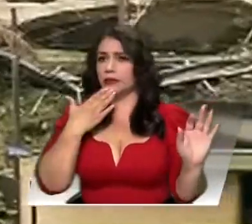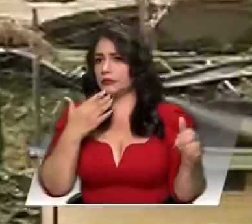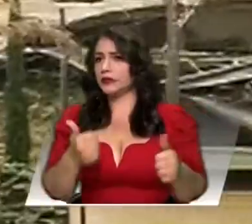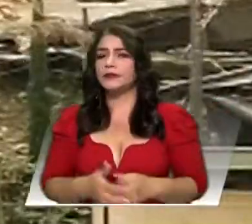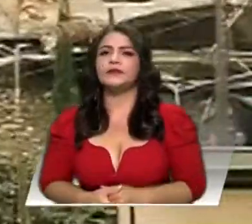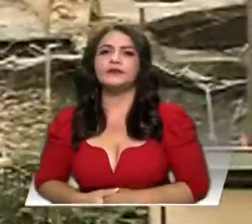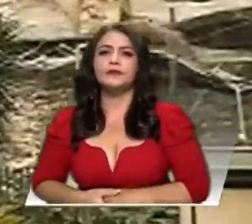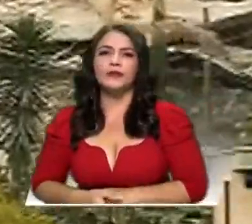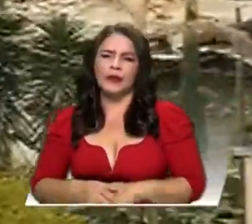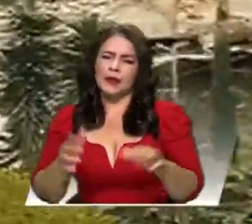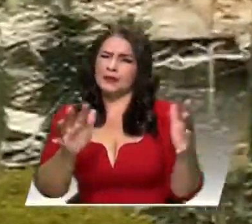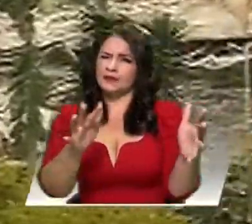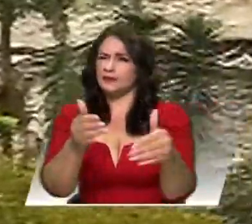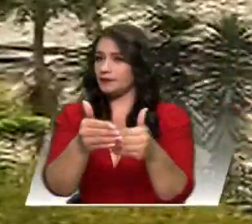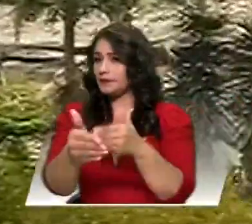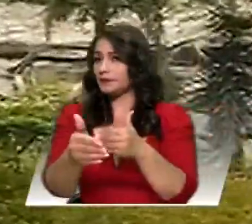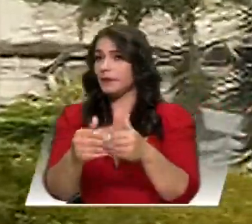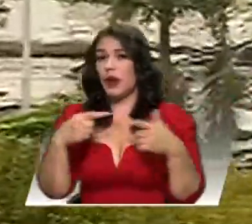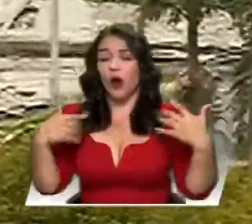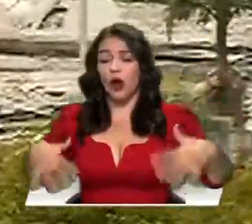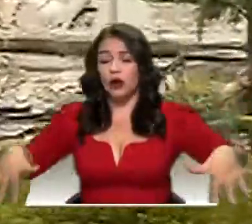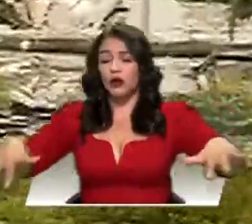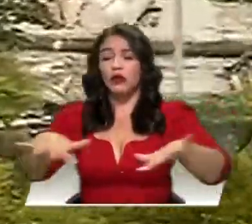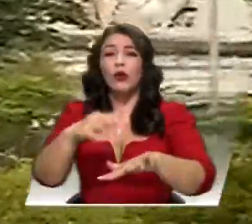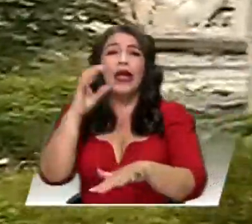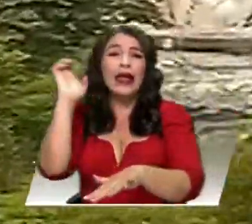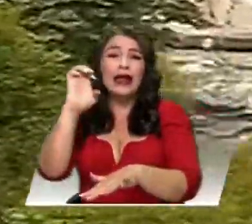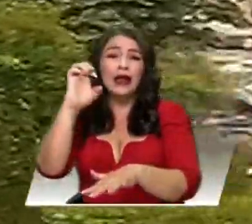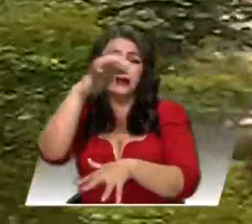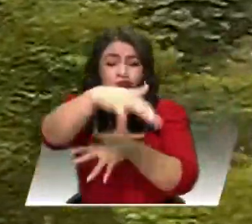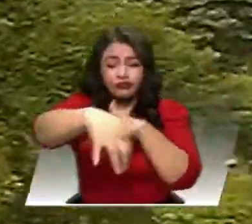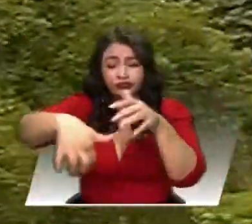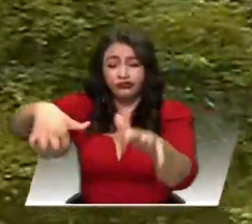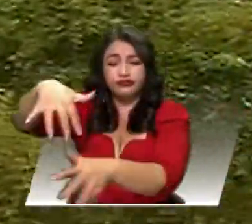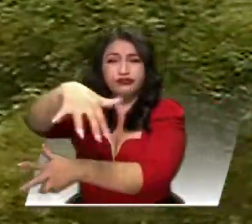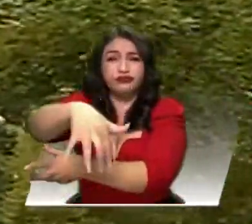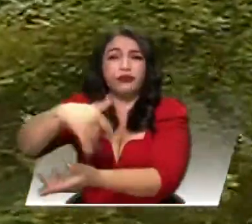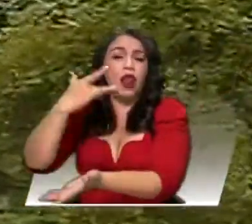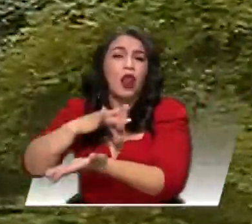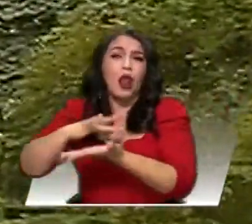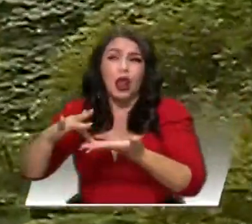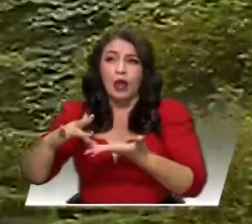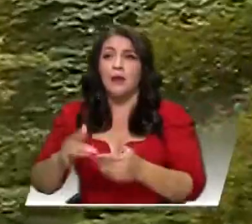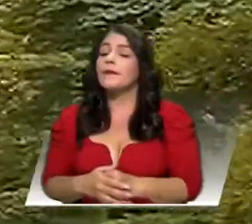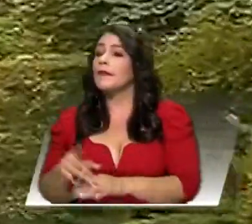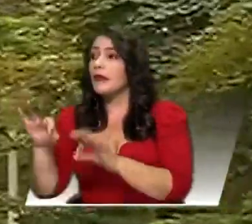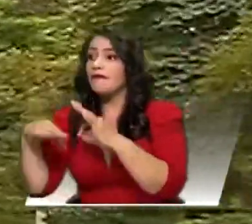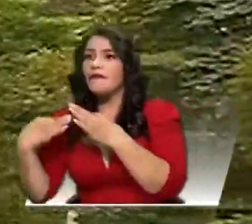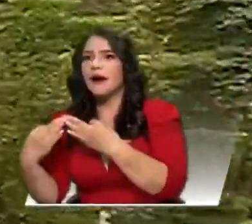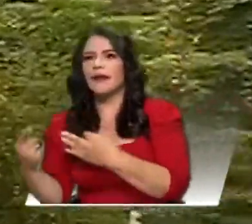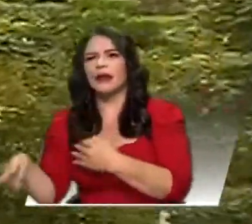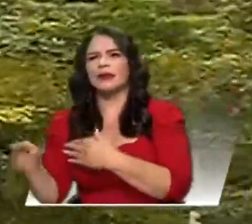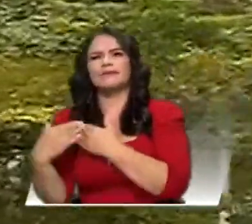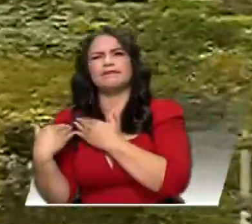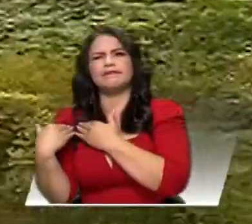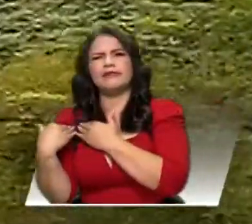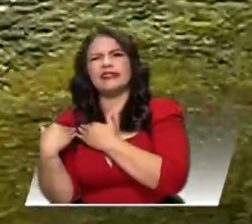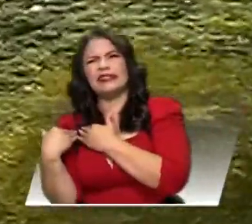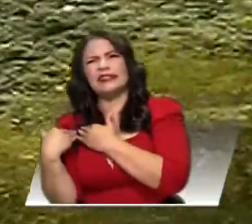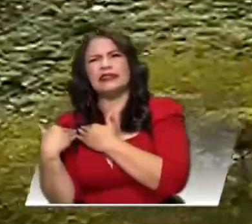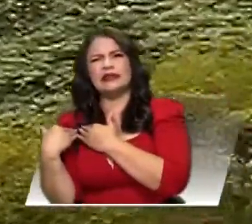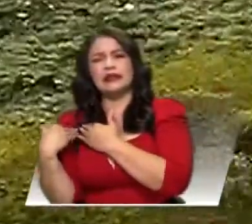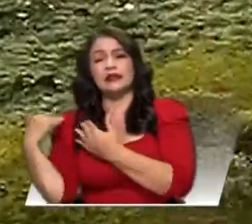espera que el terreno esté totalmente limpio en el mes de enero. Mientras tanto, las familias del edificio Interclub tardarán una semana más en